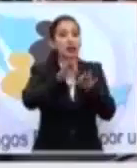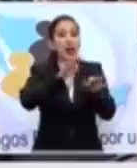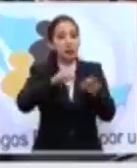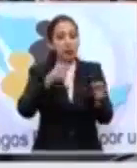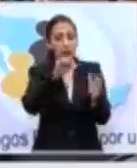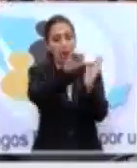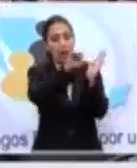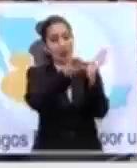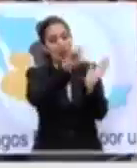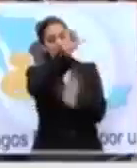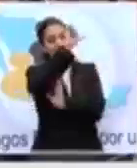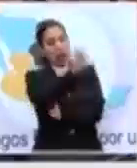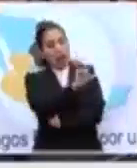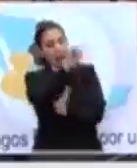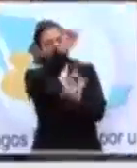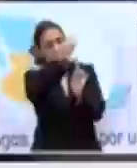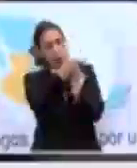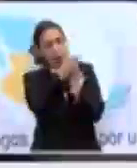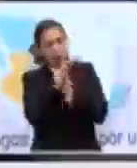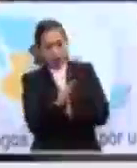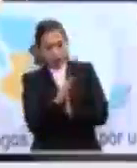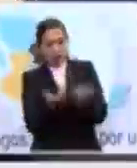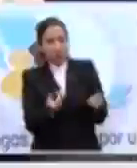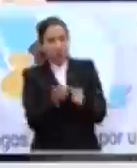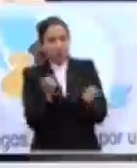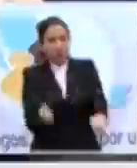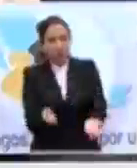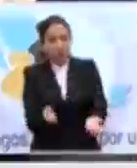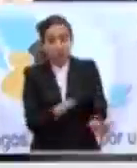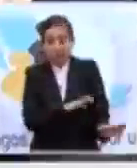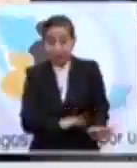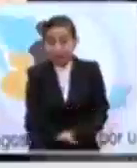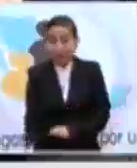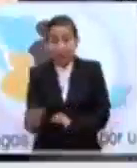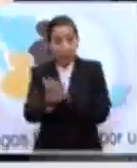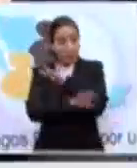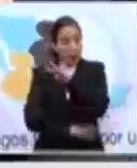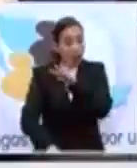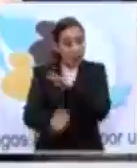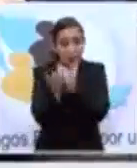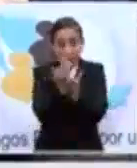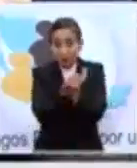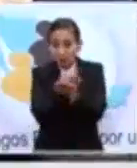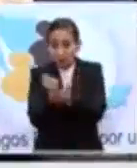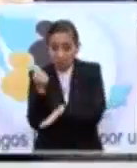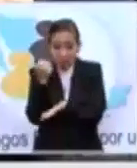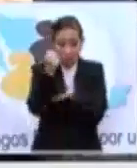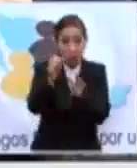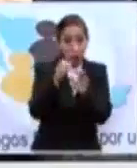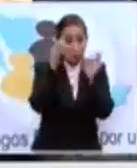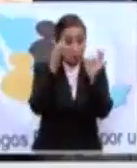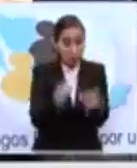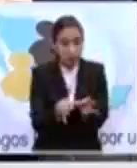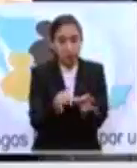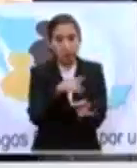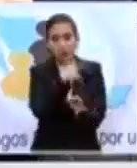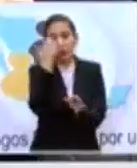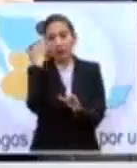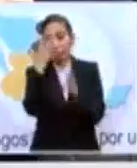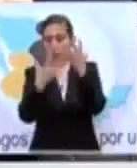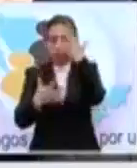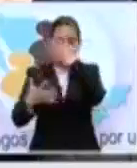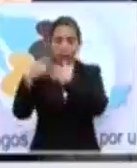apartado A, donde quedaron el B, aún sin base de financiamiento definida y que después de un